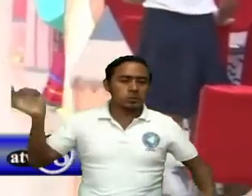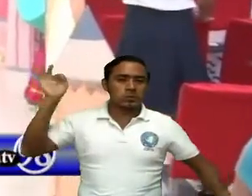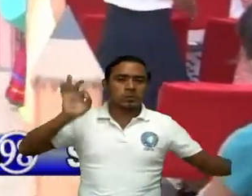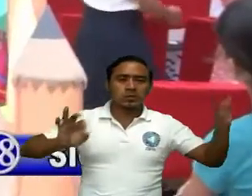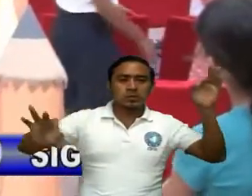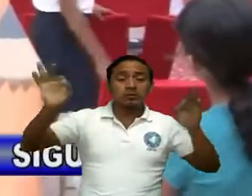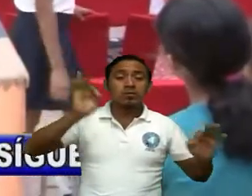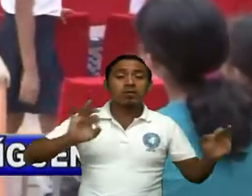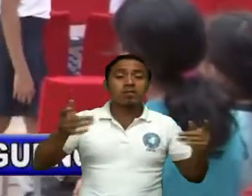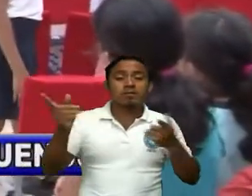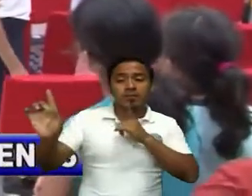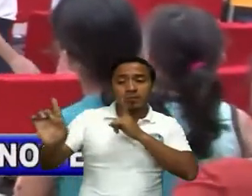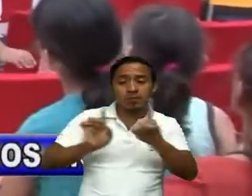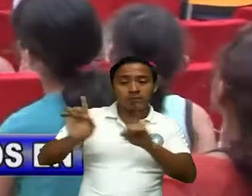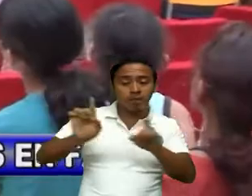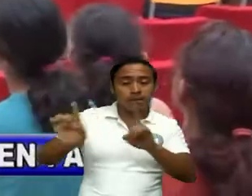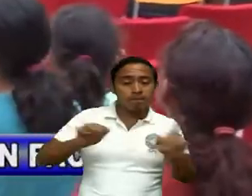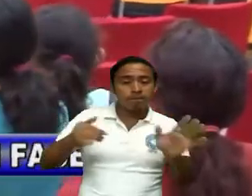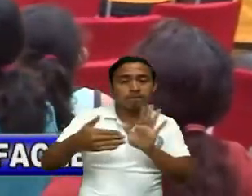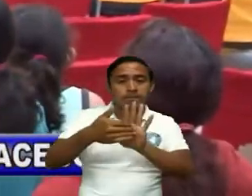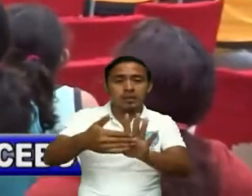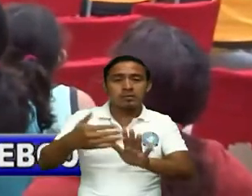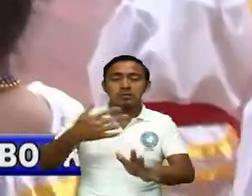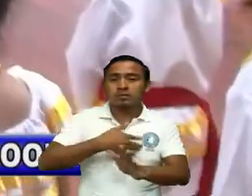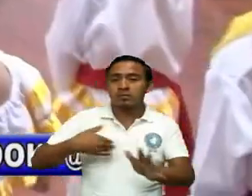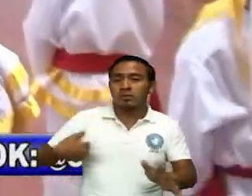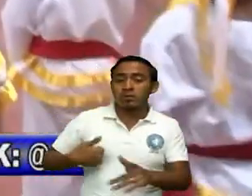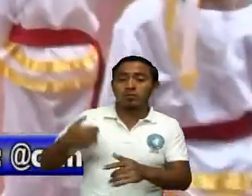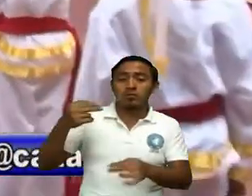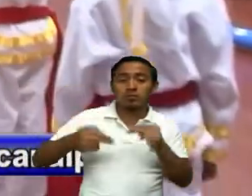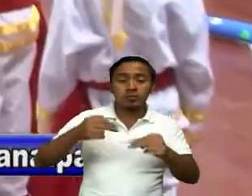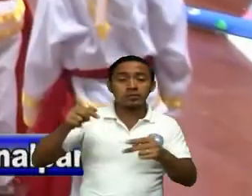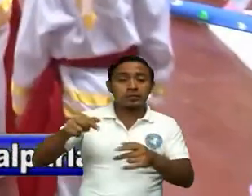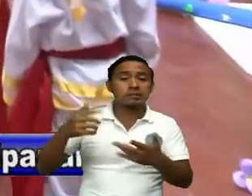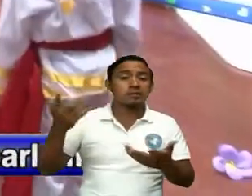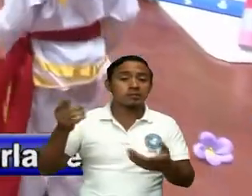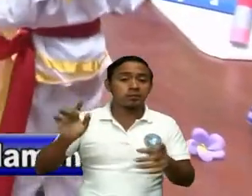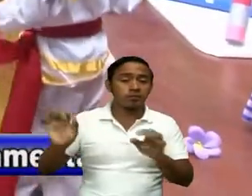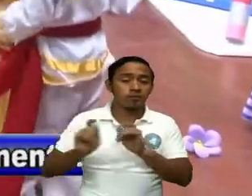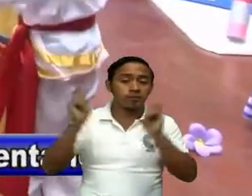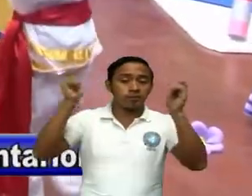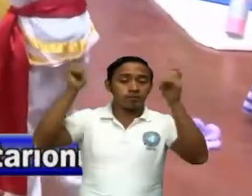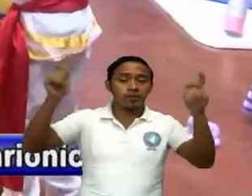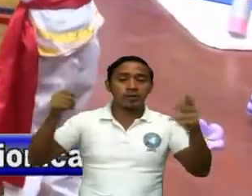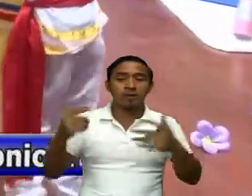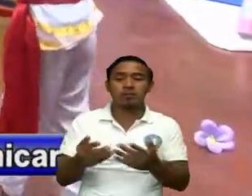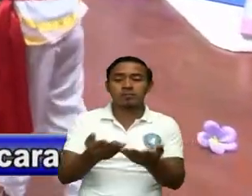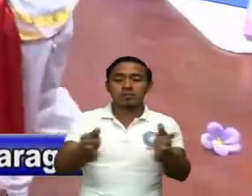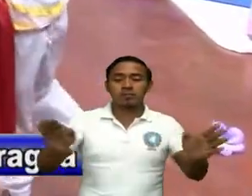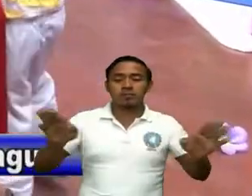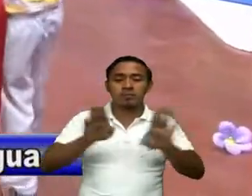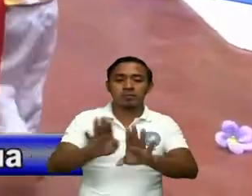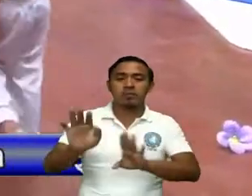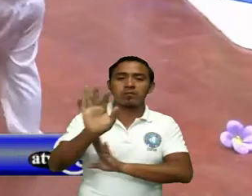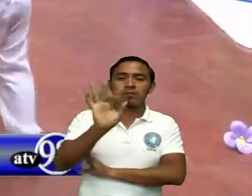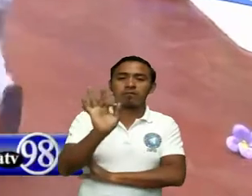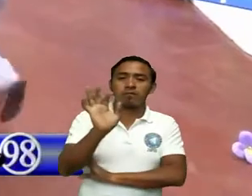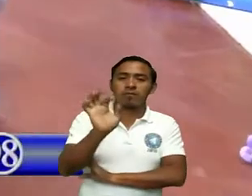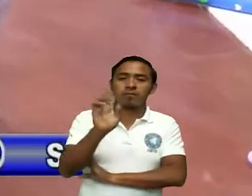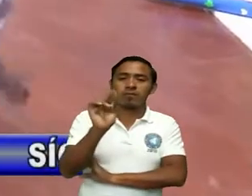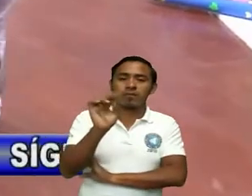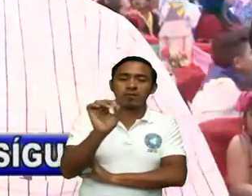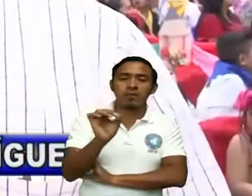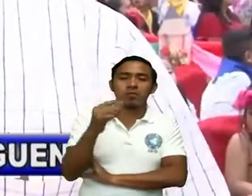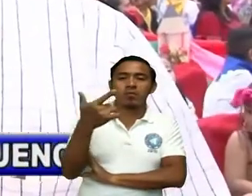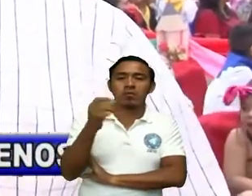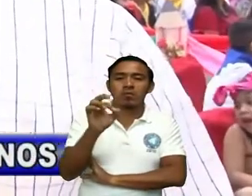típicos, competían por presentar el mejor número en este festival desarrollado en el Auditorio Fernando Gordillo de la UNAM